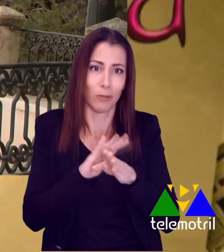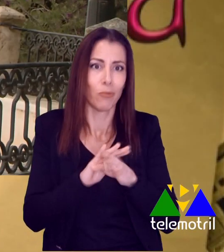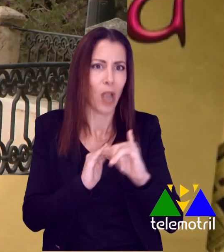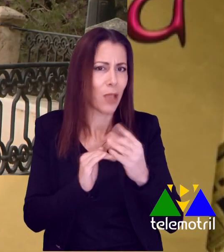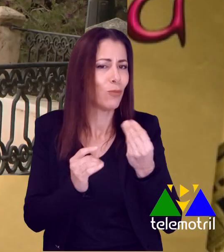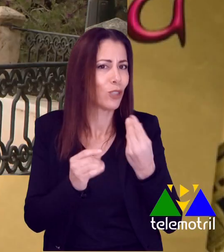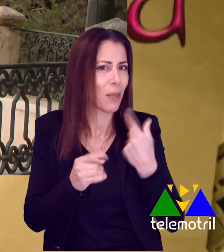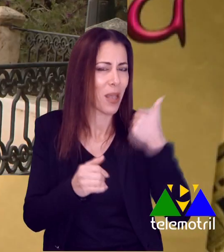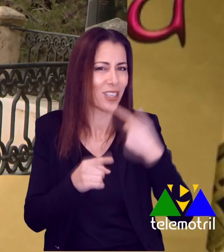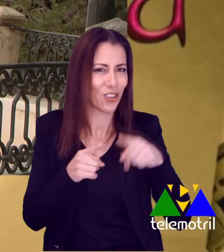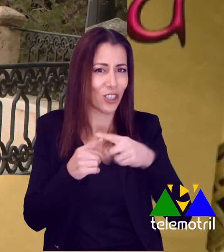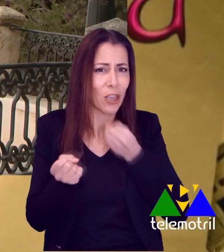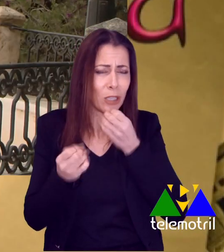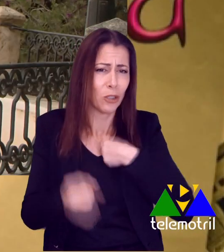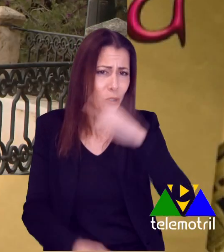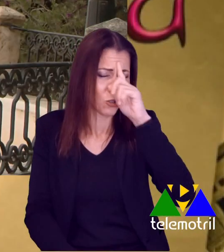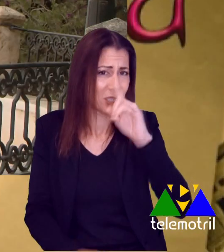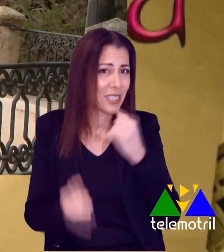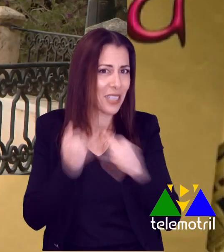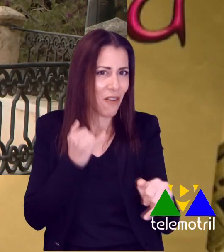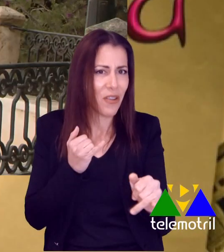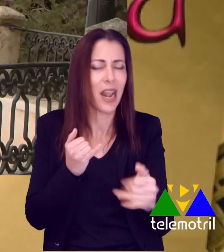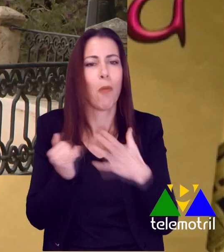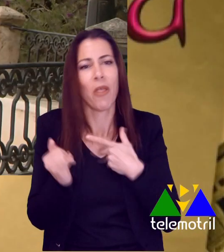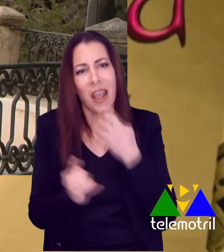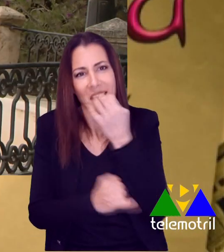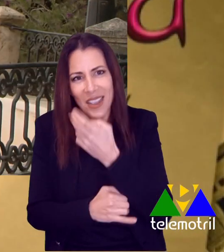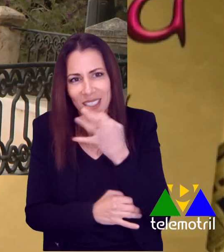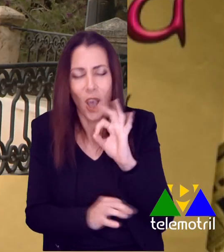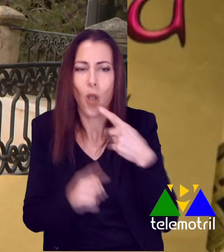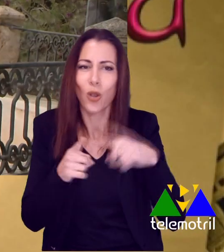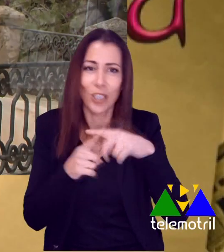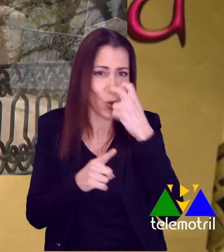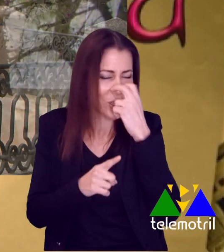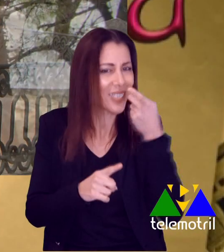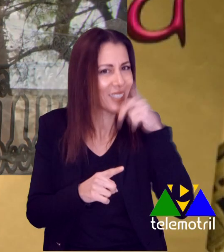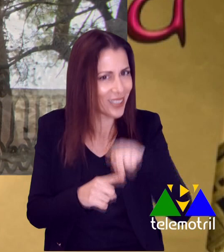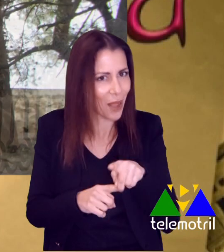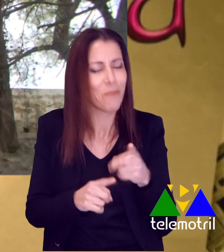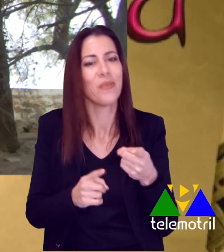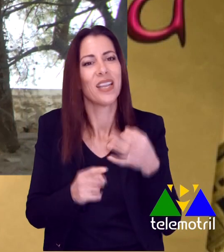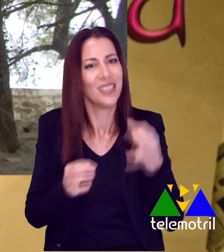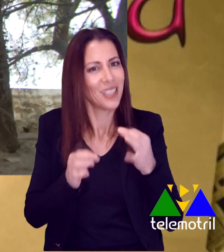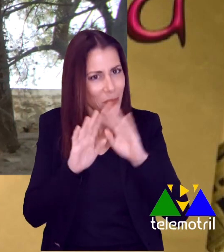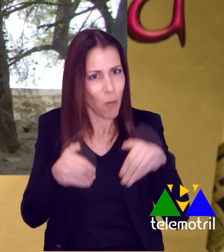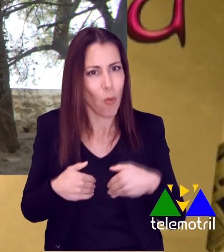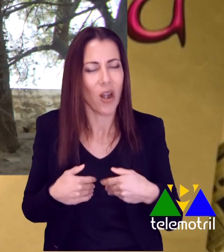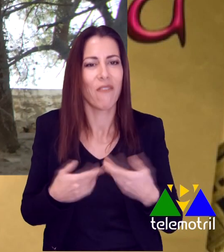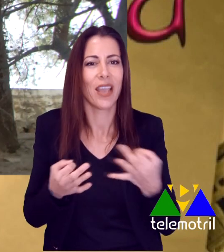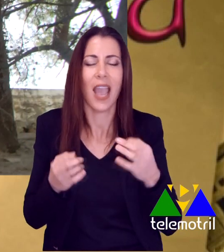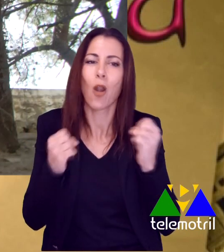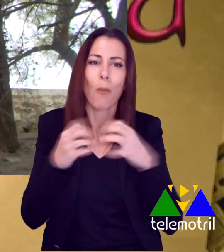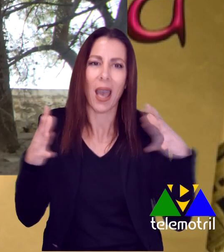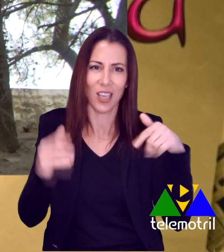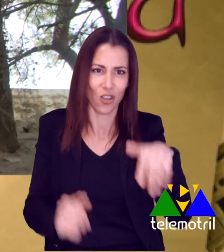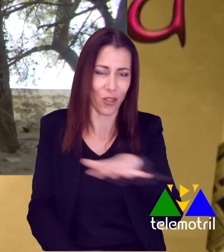muchas más cosas que contar y porque no sé yo si al final nos meteremos en leyendas y en cosas curiosas que también siempre envuelven, ¿no?, de halo mágico,